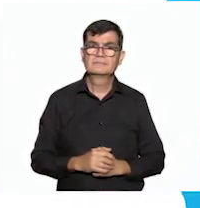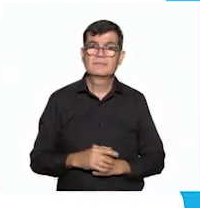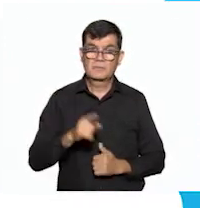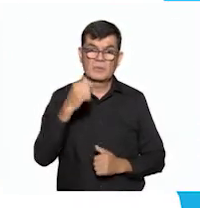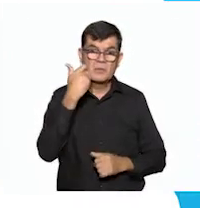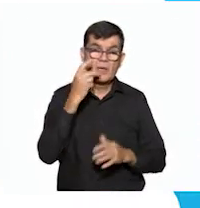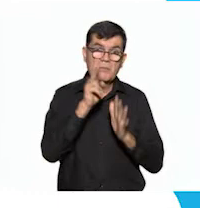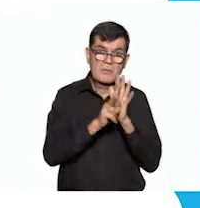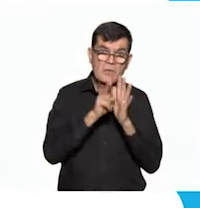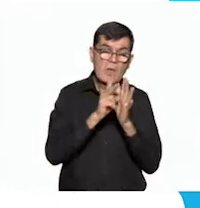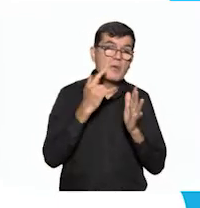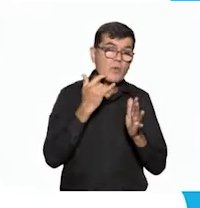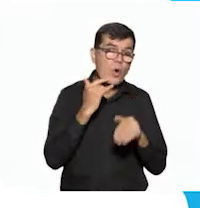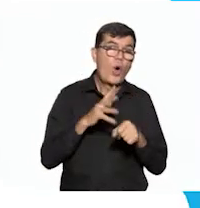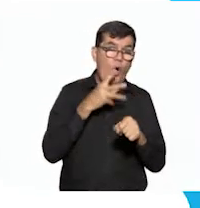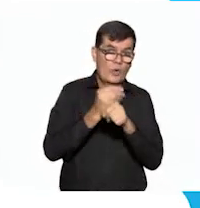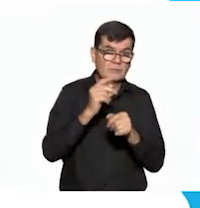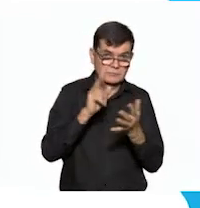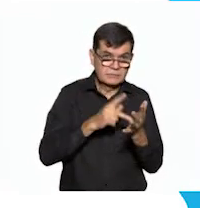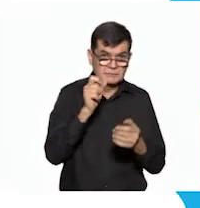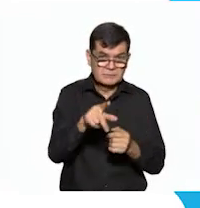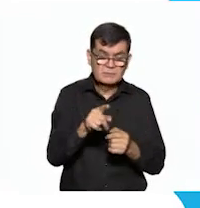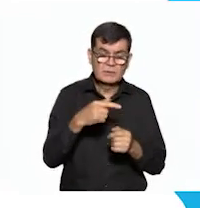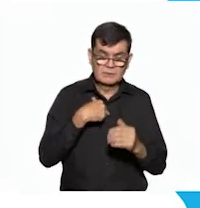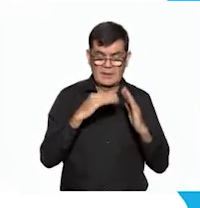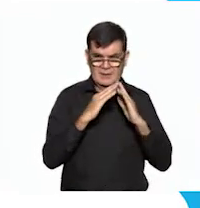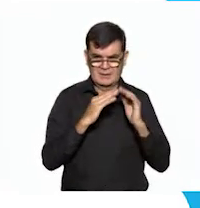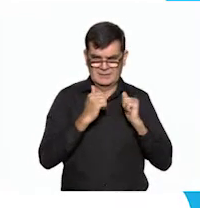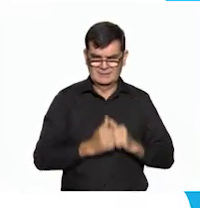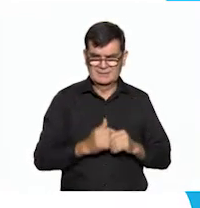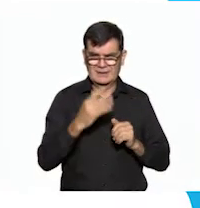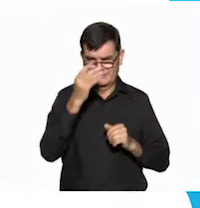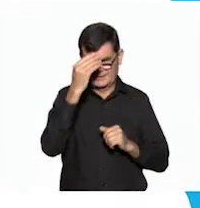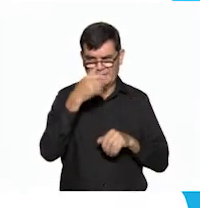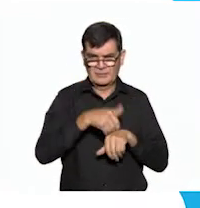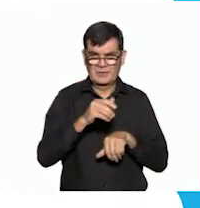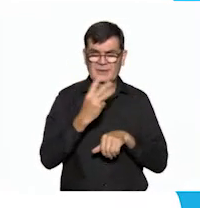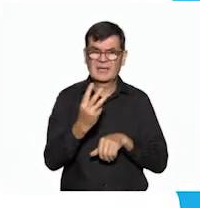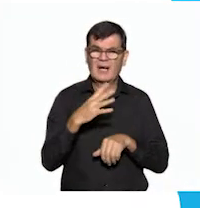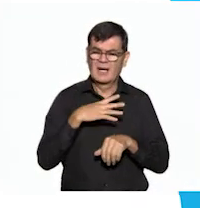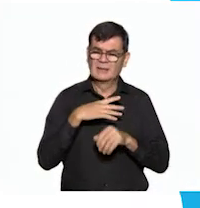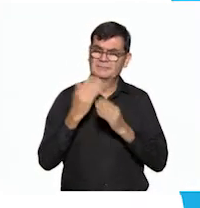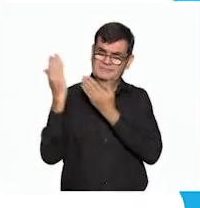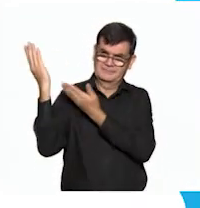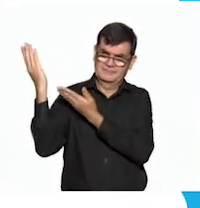Si quieres volver a ver los programas de Aprende en Casa 3, los puedes encontrar en la siguiente